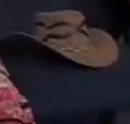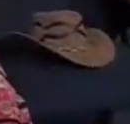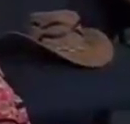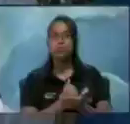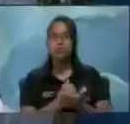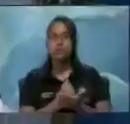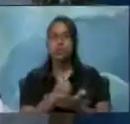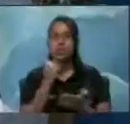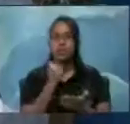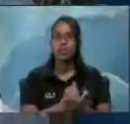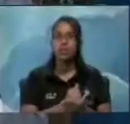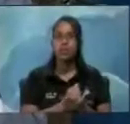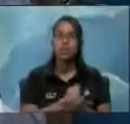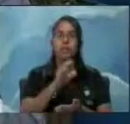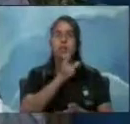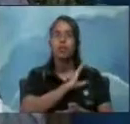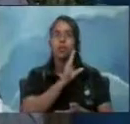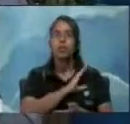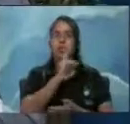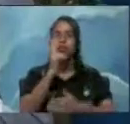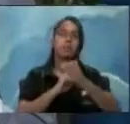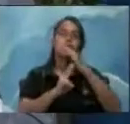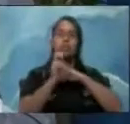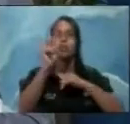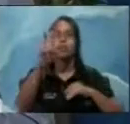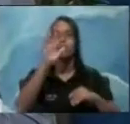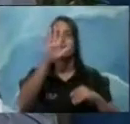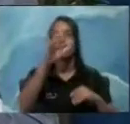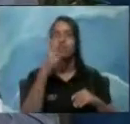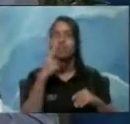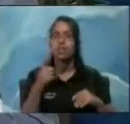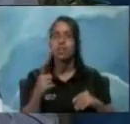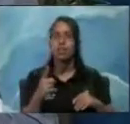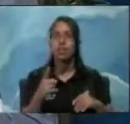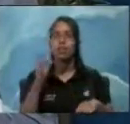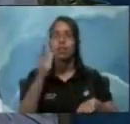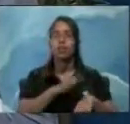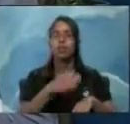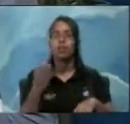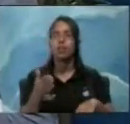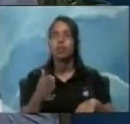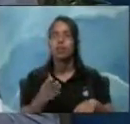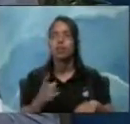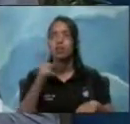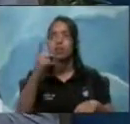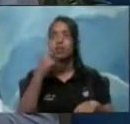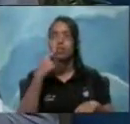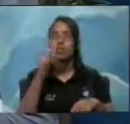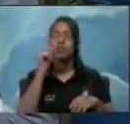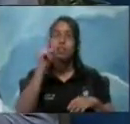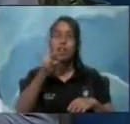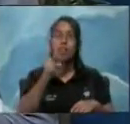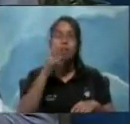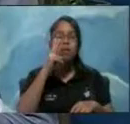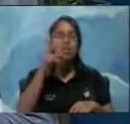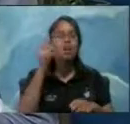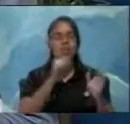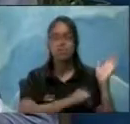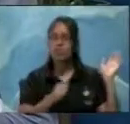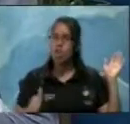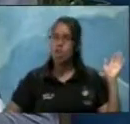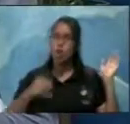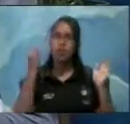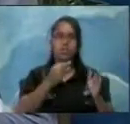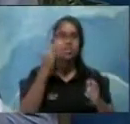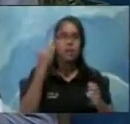Dios Bueno me corresponde el versículo 25 y dice porque David dice de él veí al Señor siempre delante de